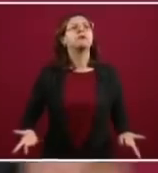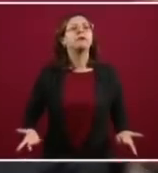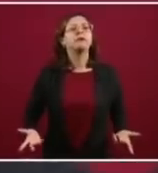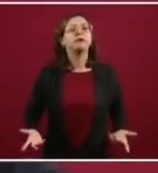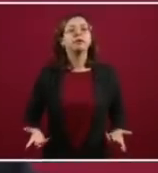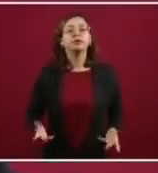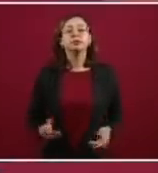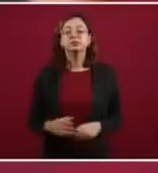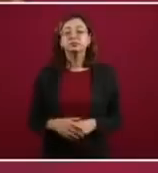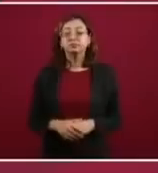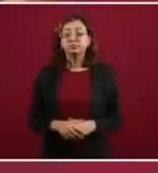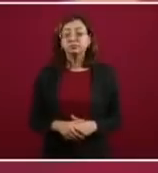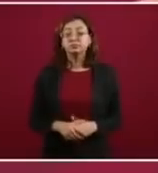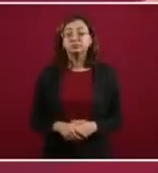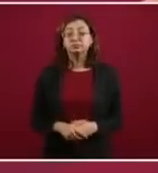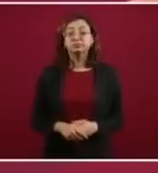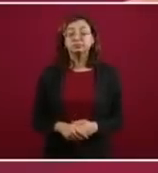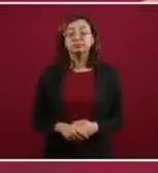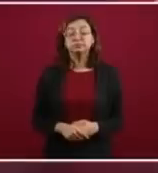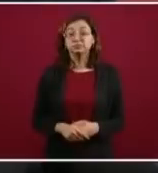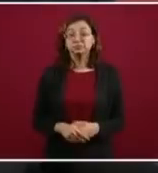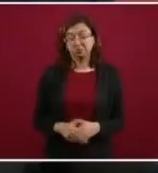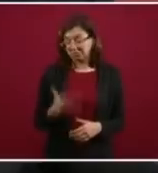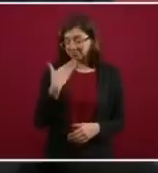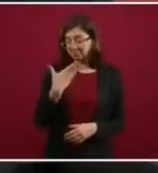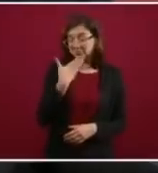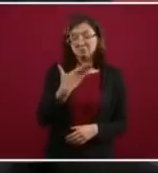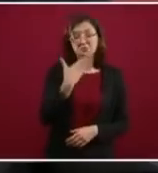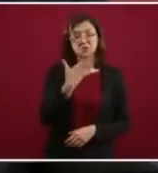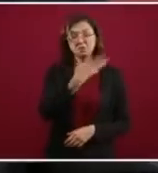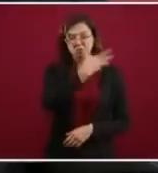¿Por qué hizo esto? Fuera máscaras.